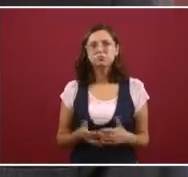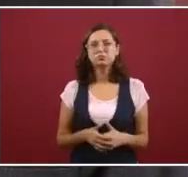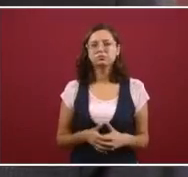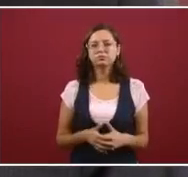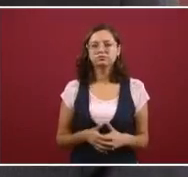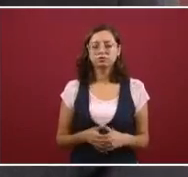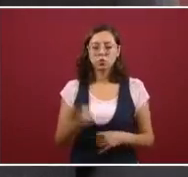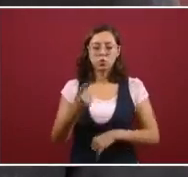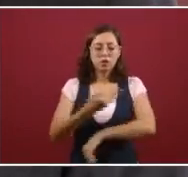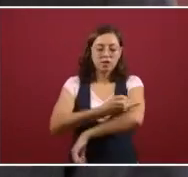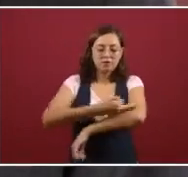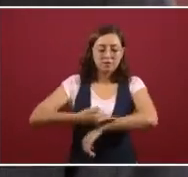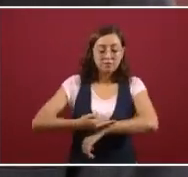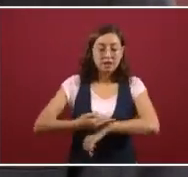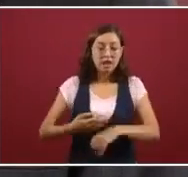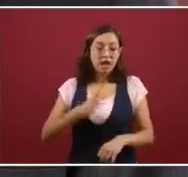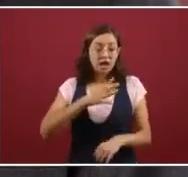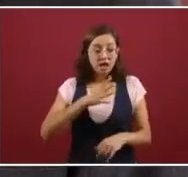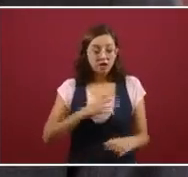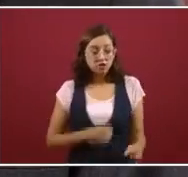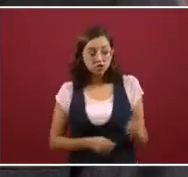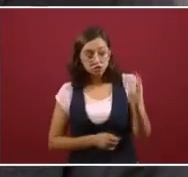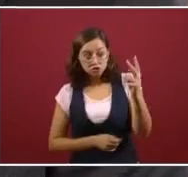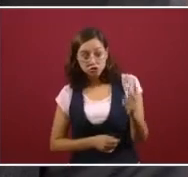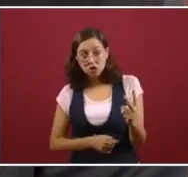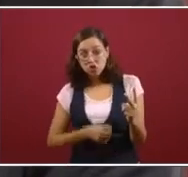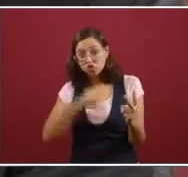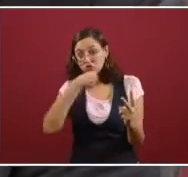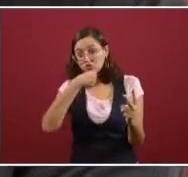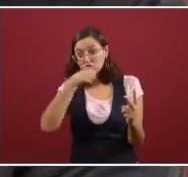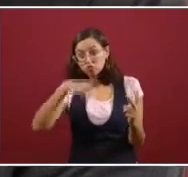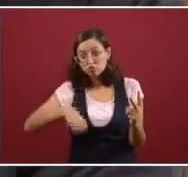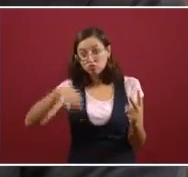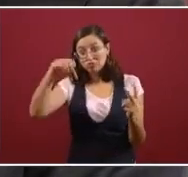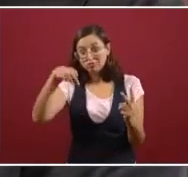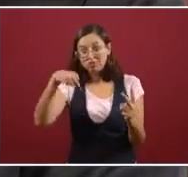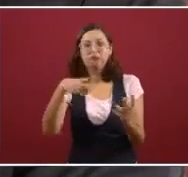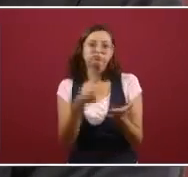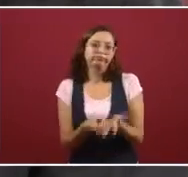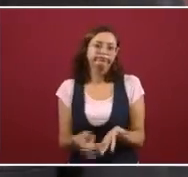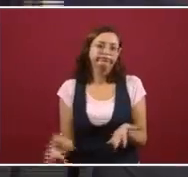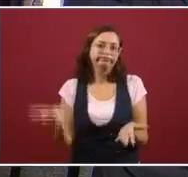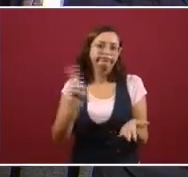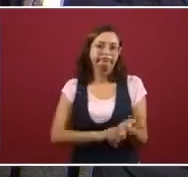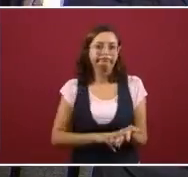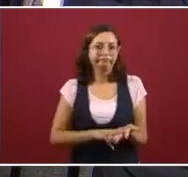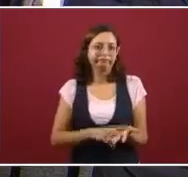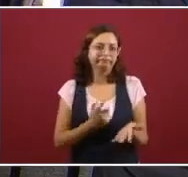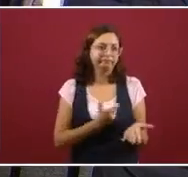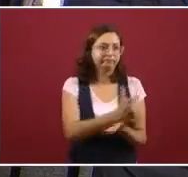una familia, si son dos adultos mayores, ya es un ingreso que